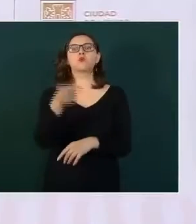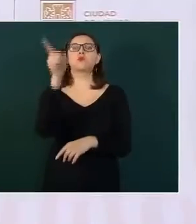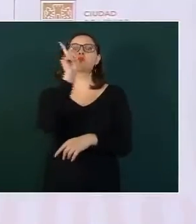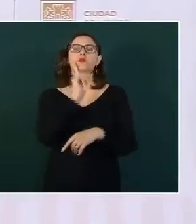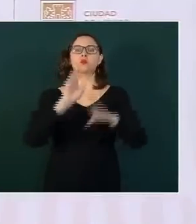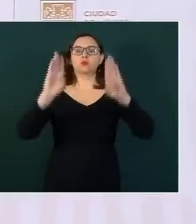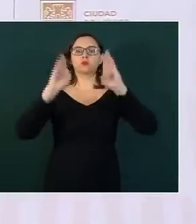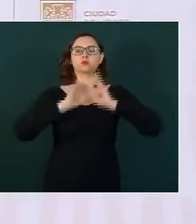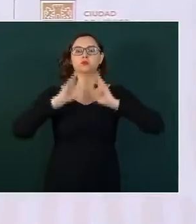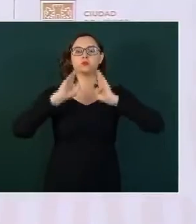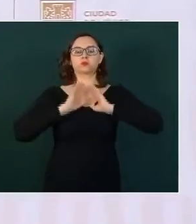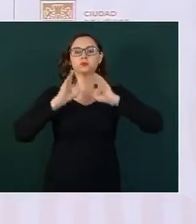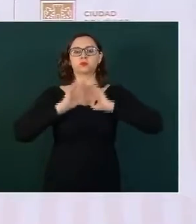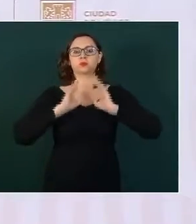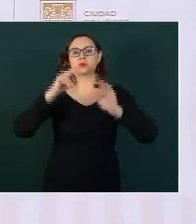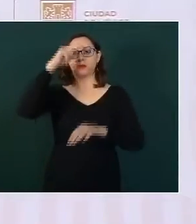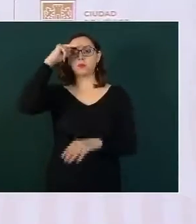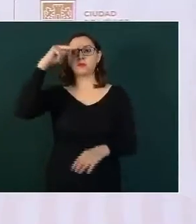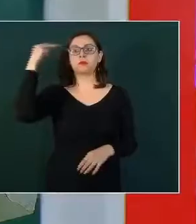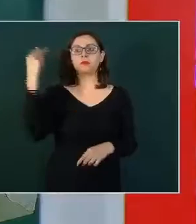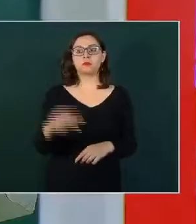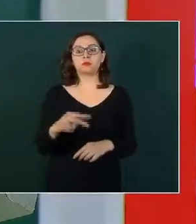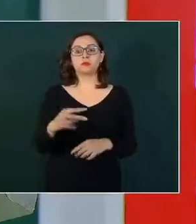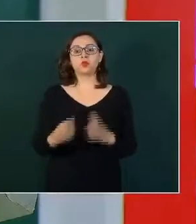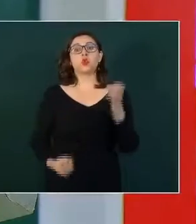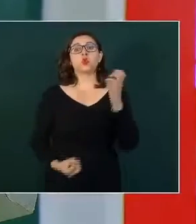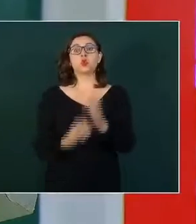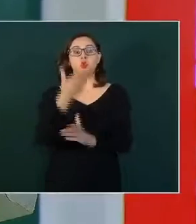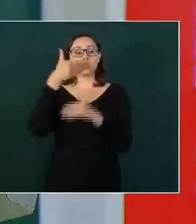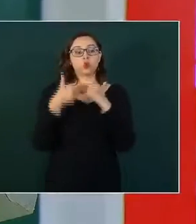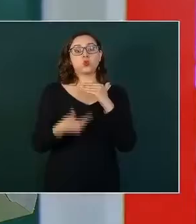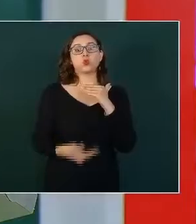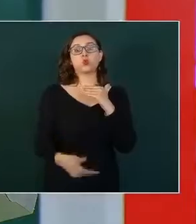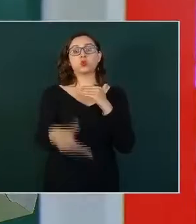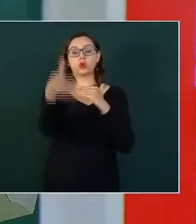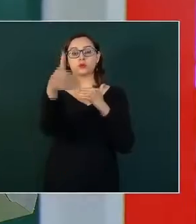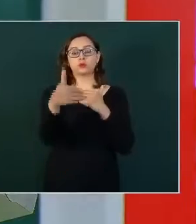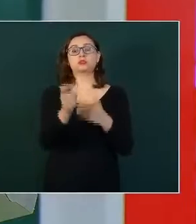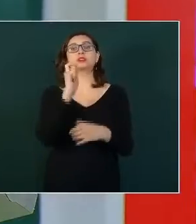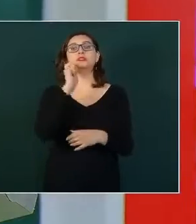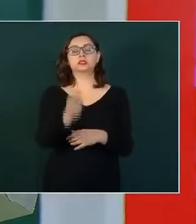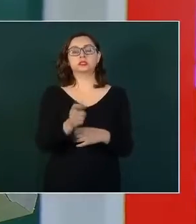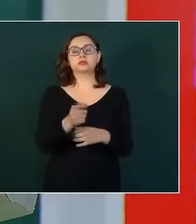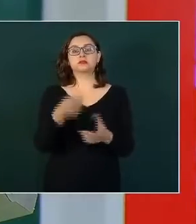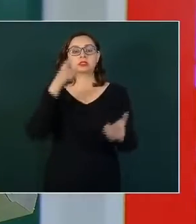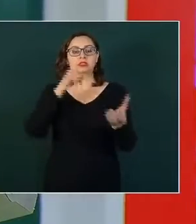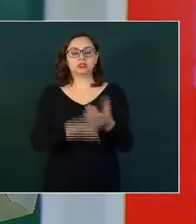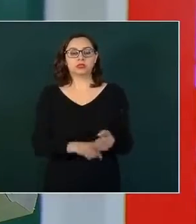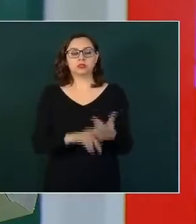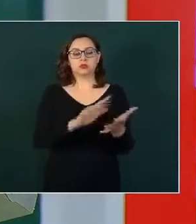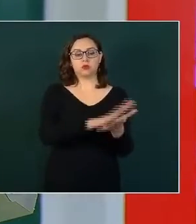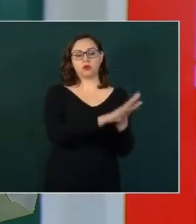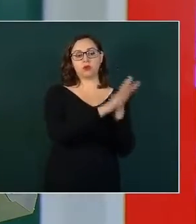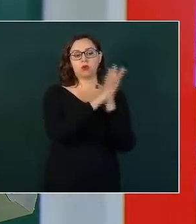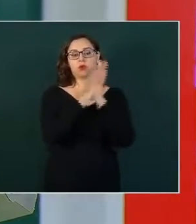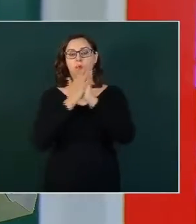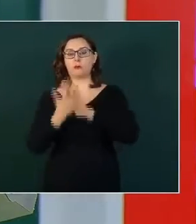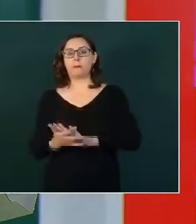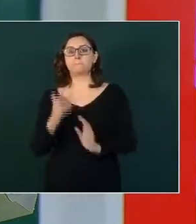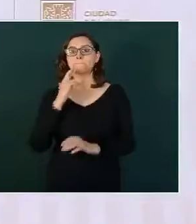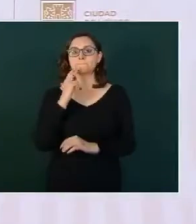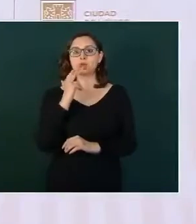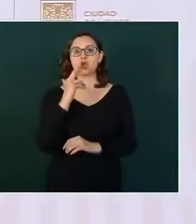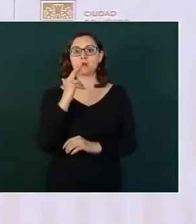Mexicano, esta nueva etapa forma parte del propio proceso evolutivo interno hacia la mejora